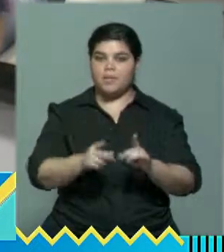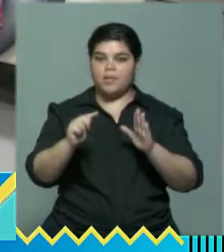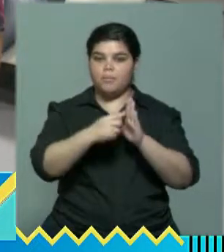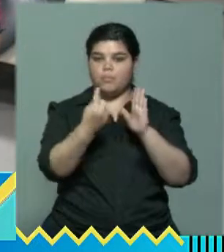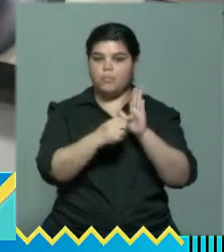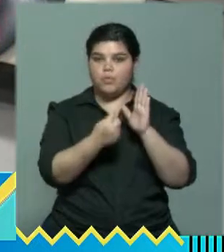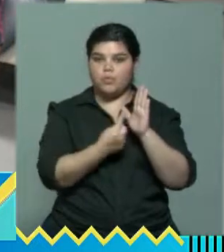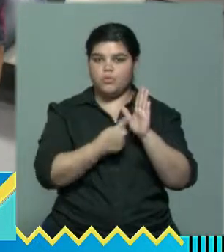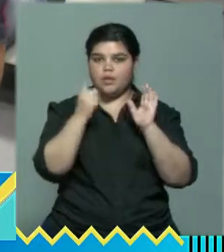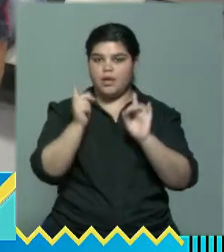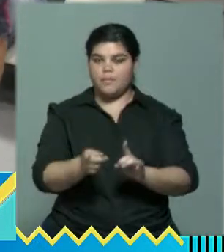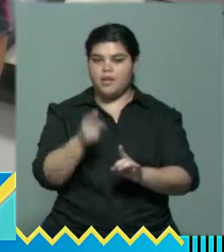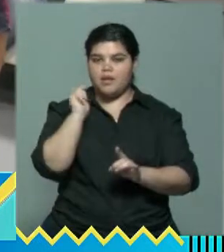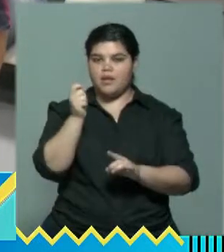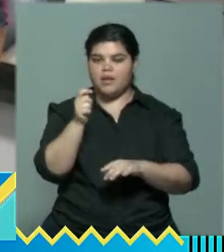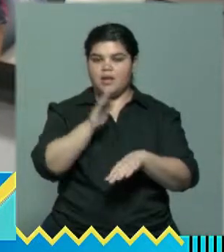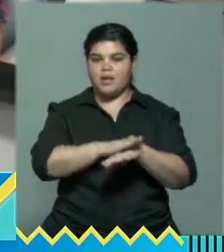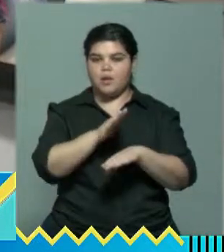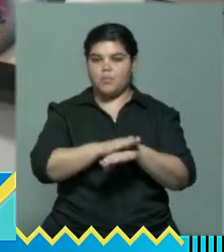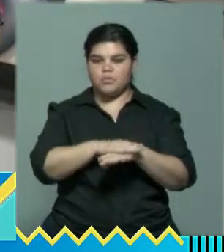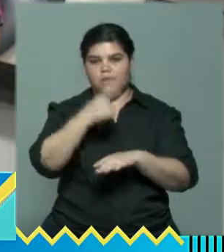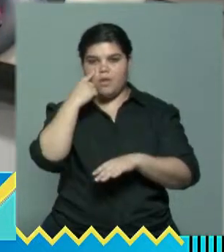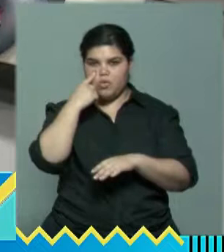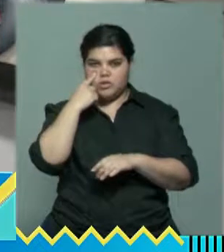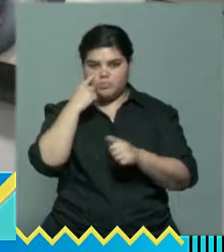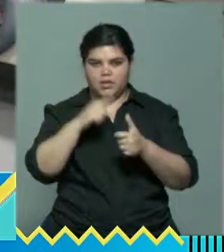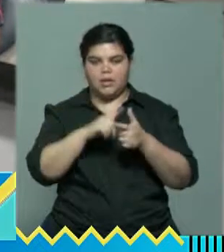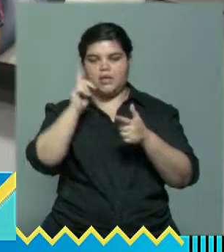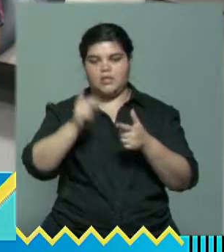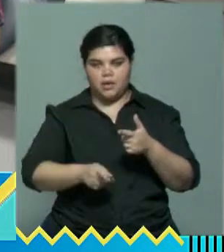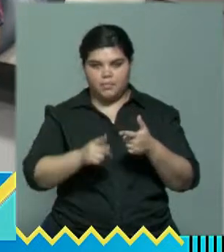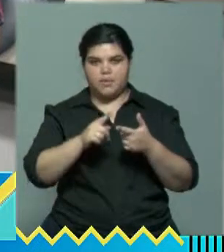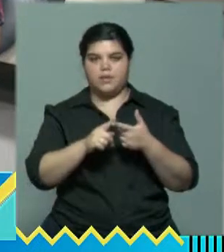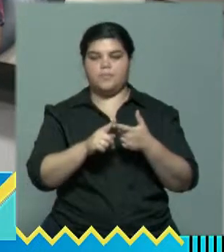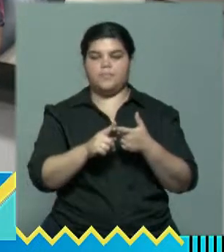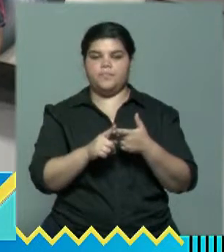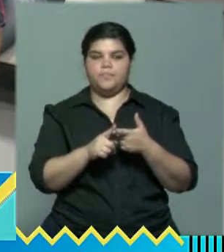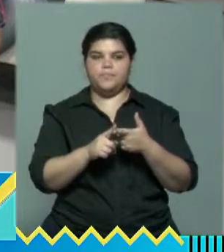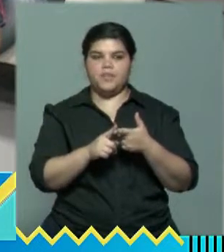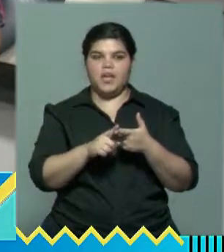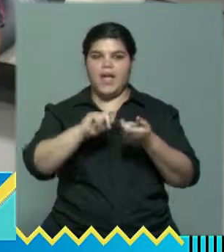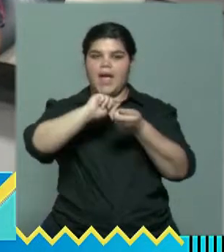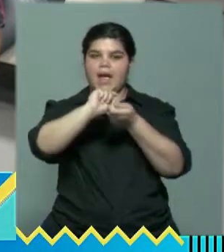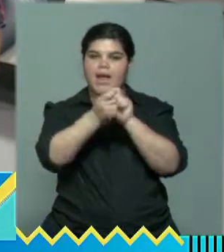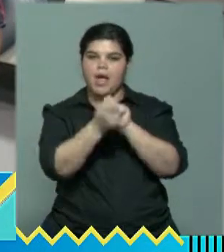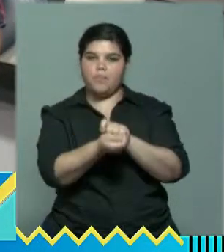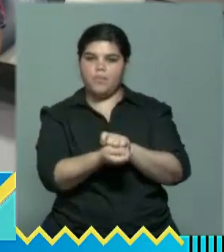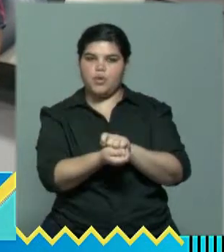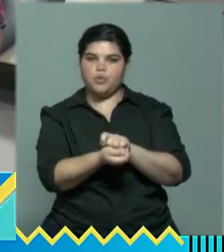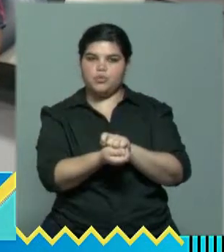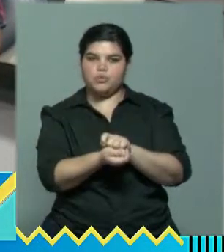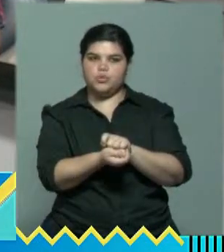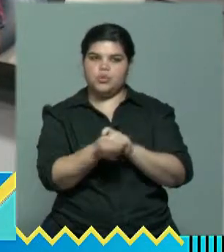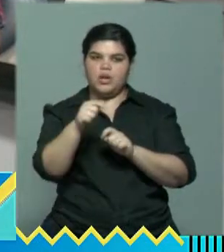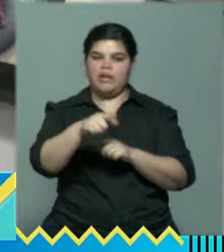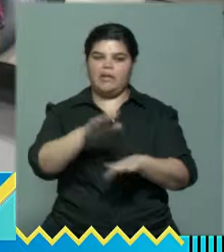con respecto al rol protagónico que van a tener los municipios, con respecto también a las modificaciones que van a tener los manifestantes, qué es lo que